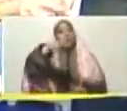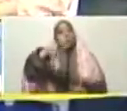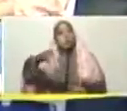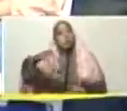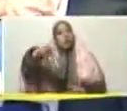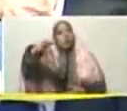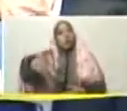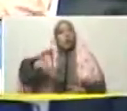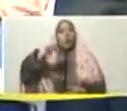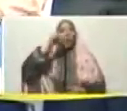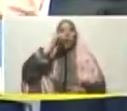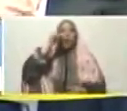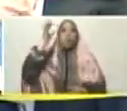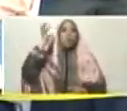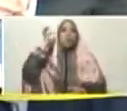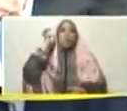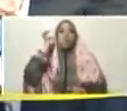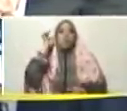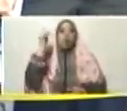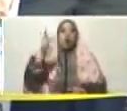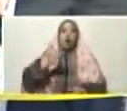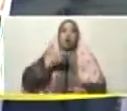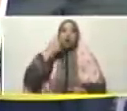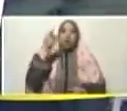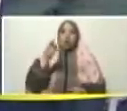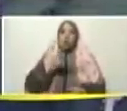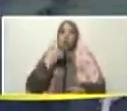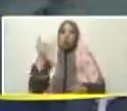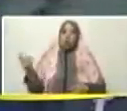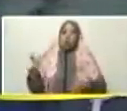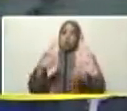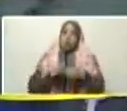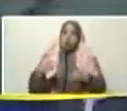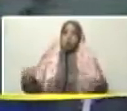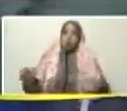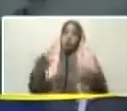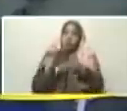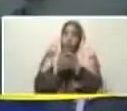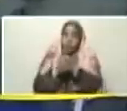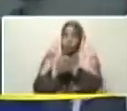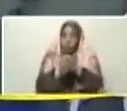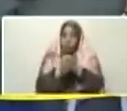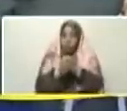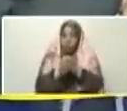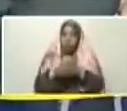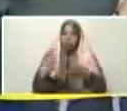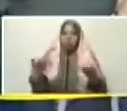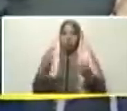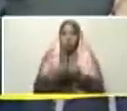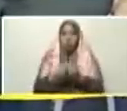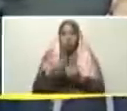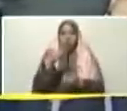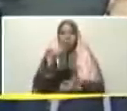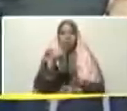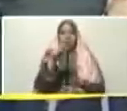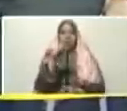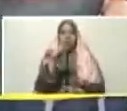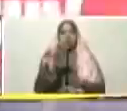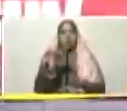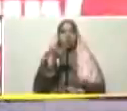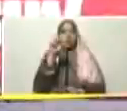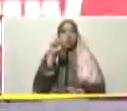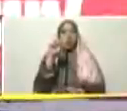militantes simpatizantes y amigos y amigas del partido socialista unido de venezuela el